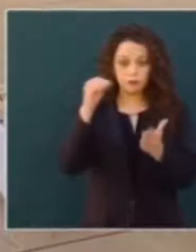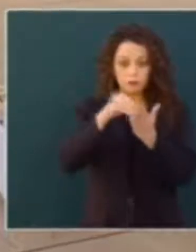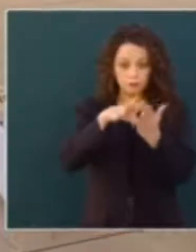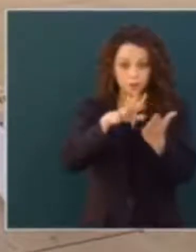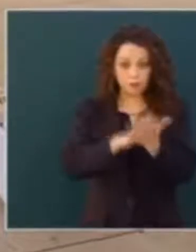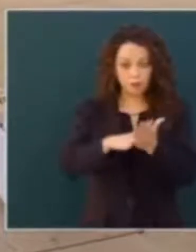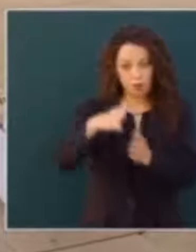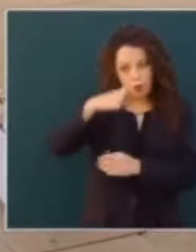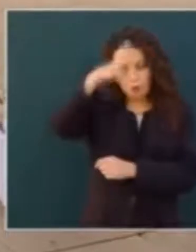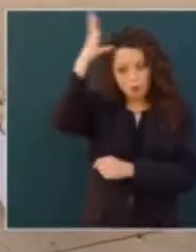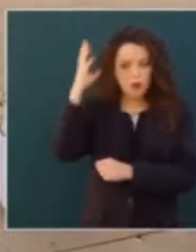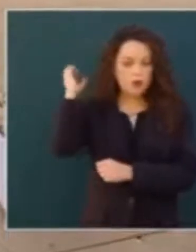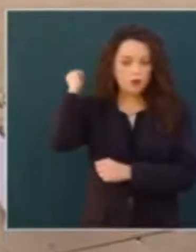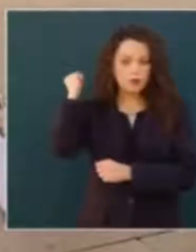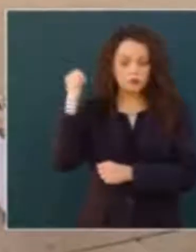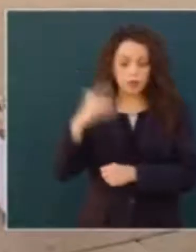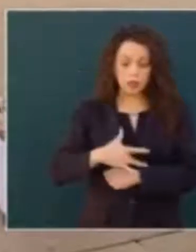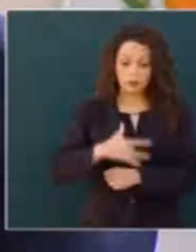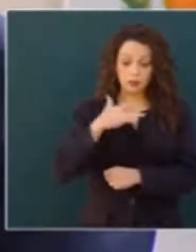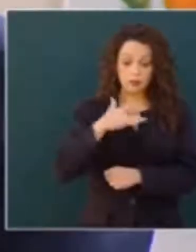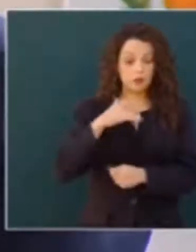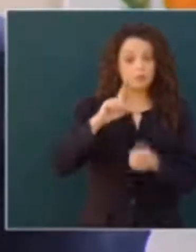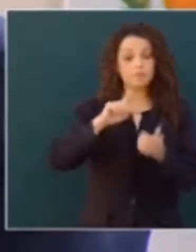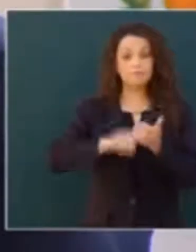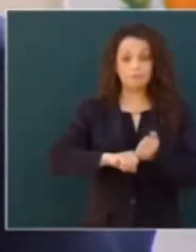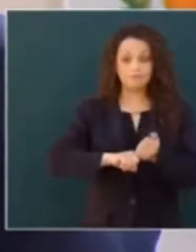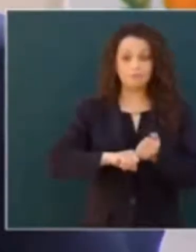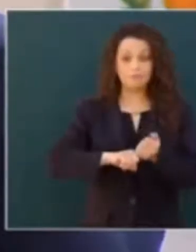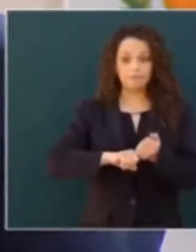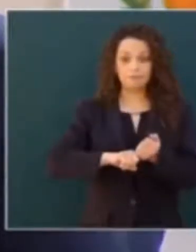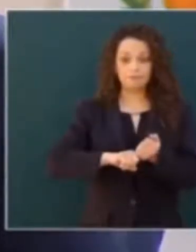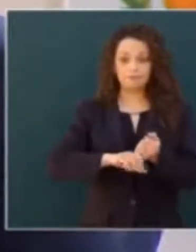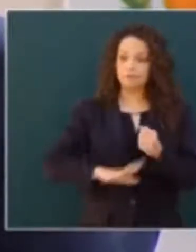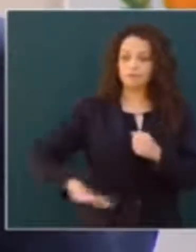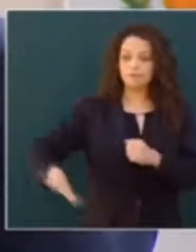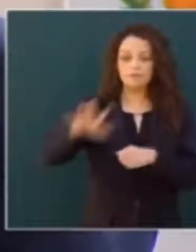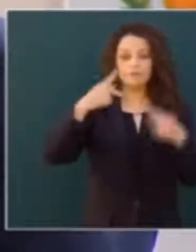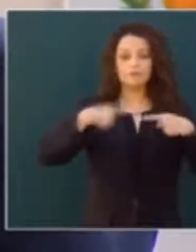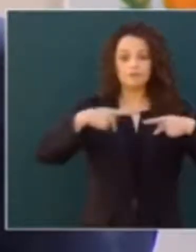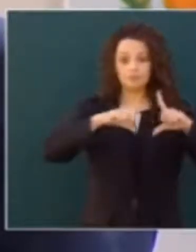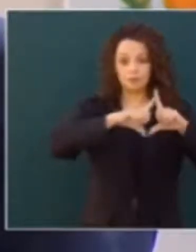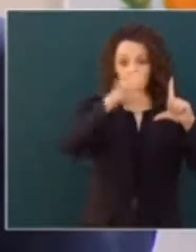nación, dados a conocer en Chilpancingo, Guerrero.